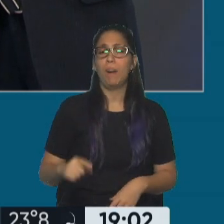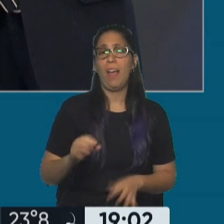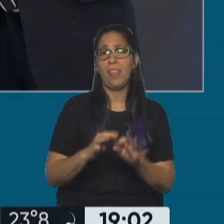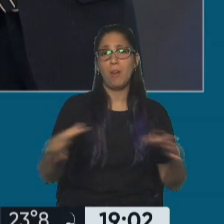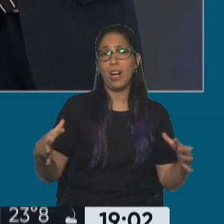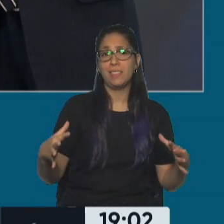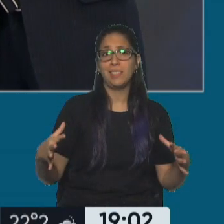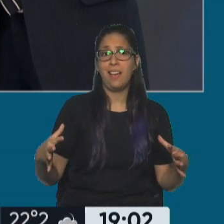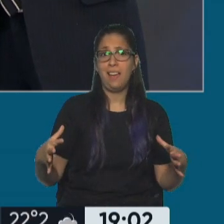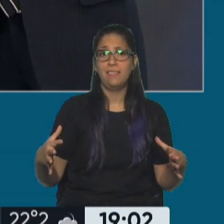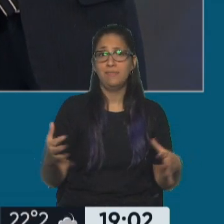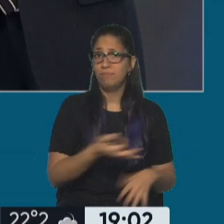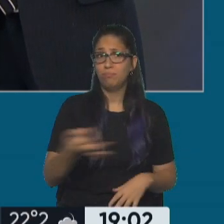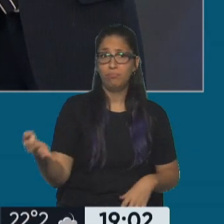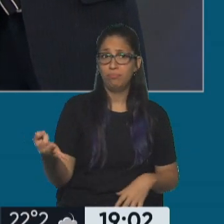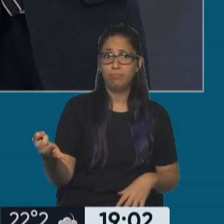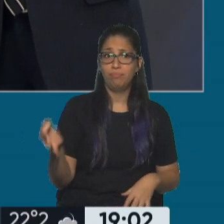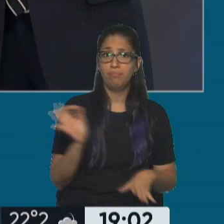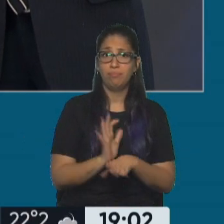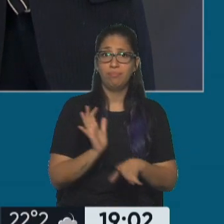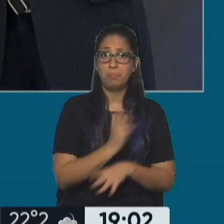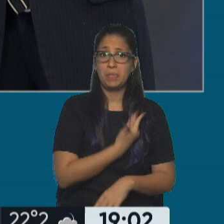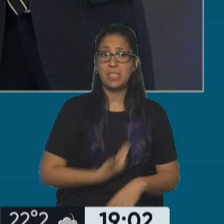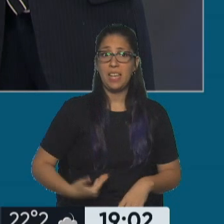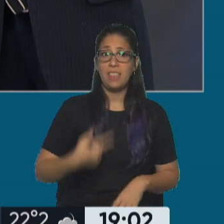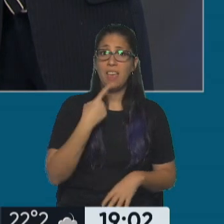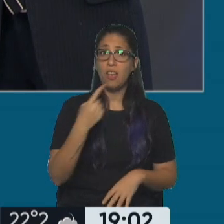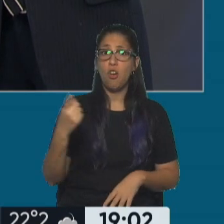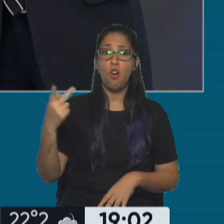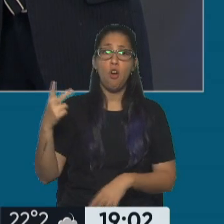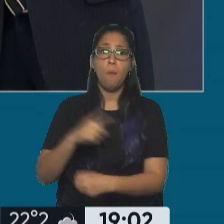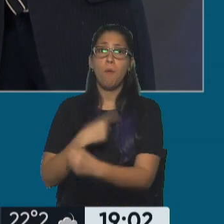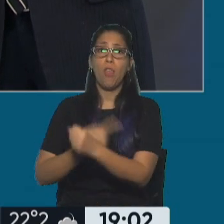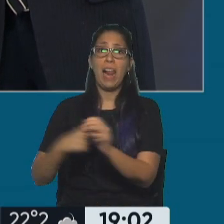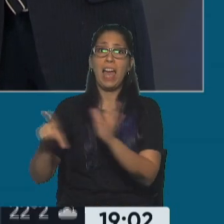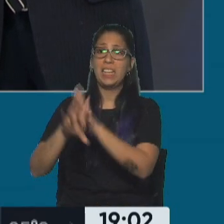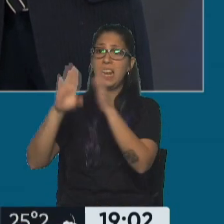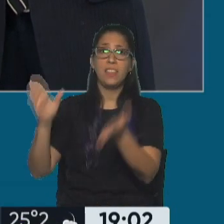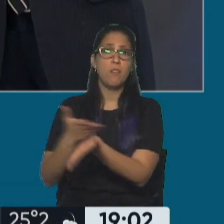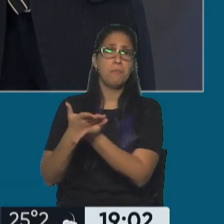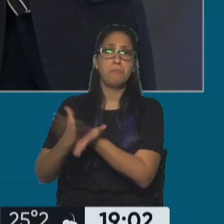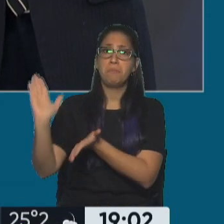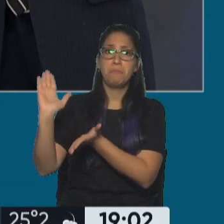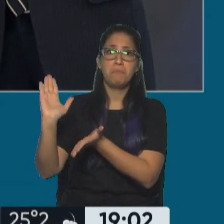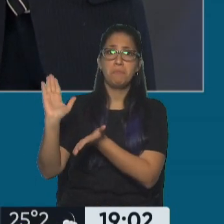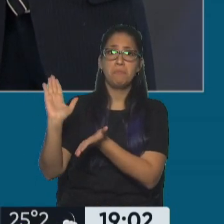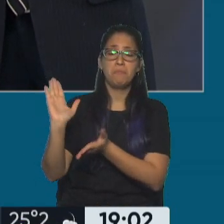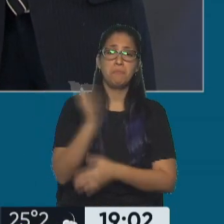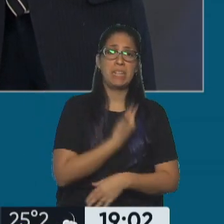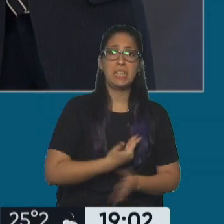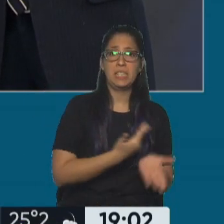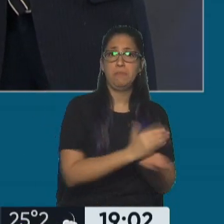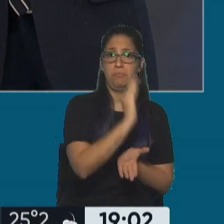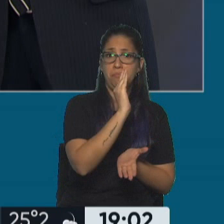Sí, dejó Lasso sin el poder legislativo en Ecuador. Bueno, decía, por un lado la